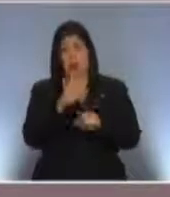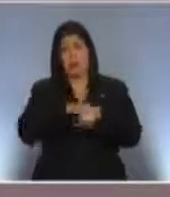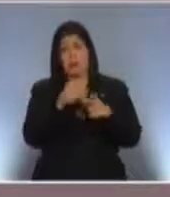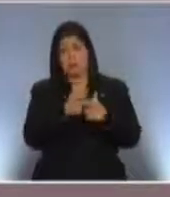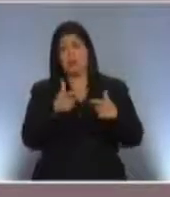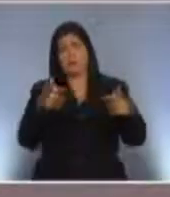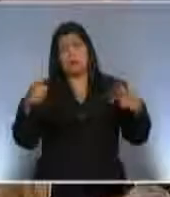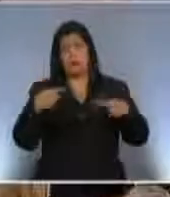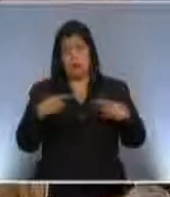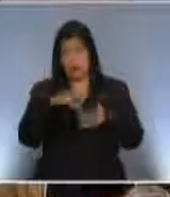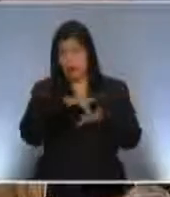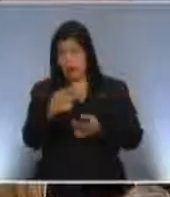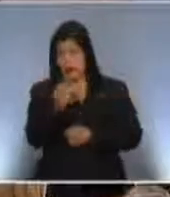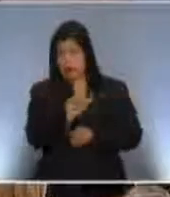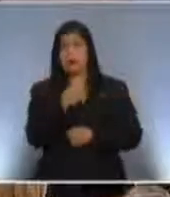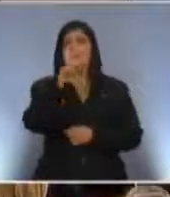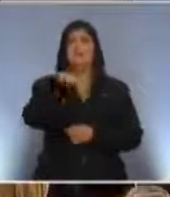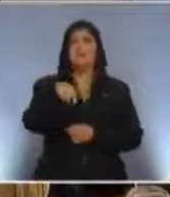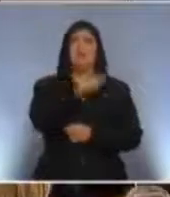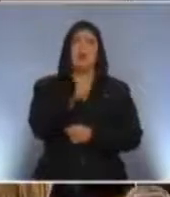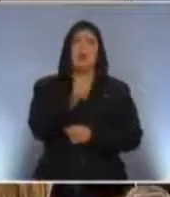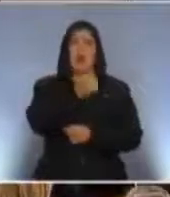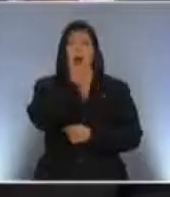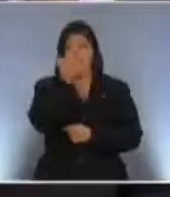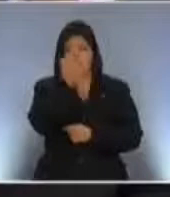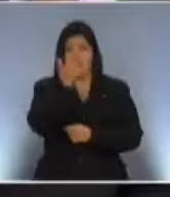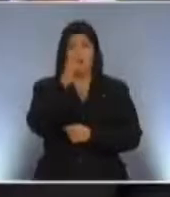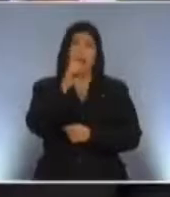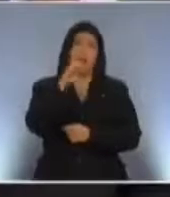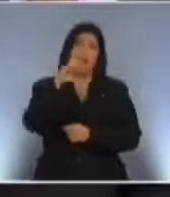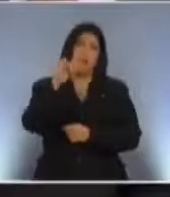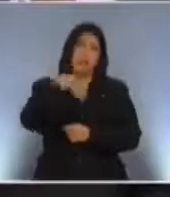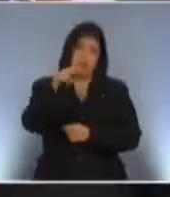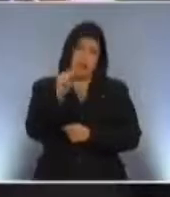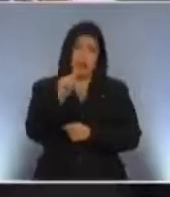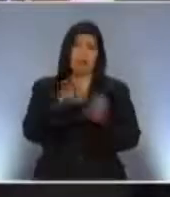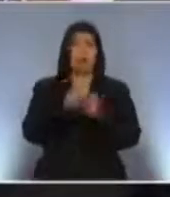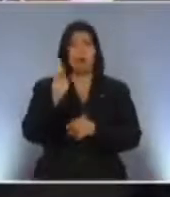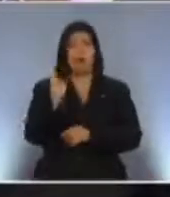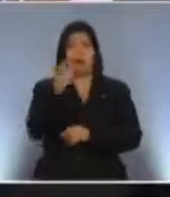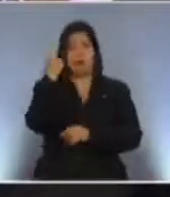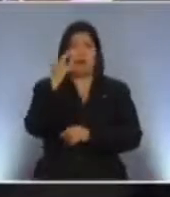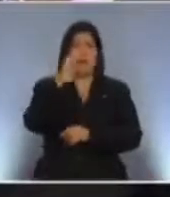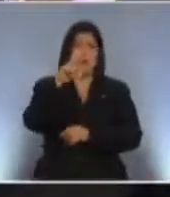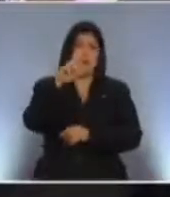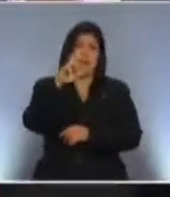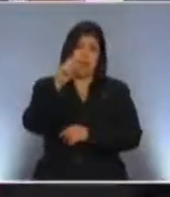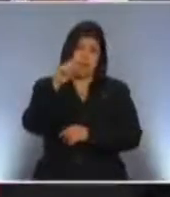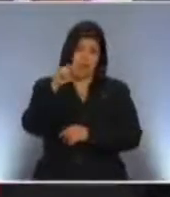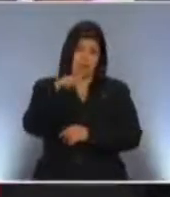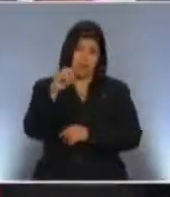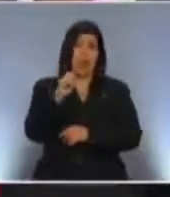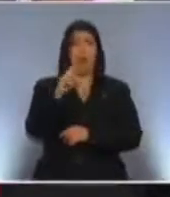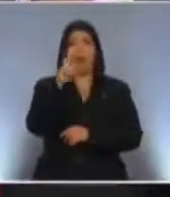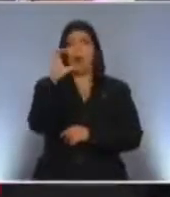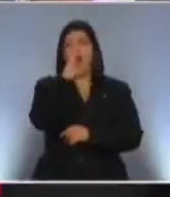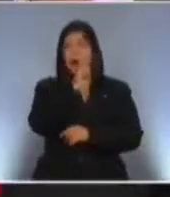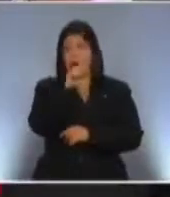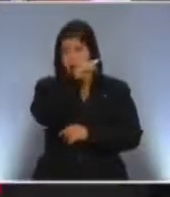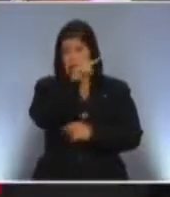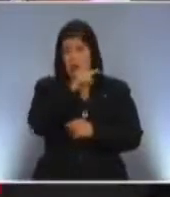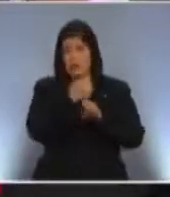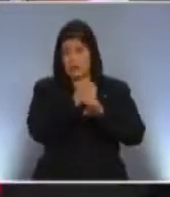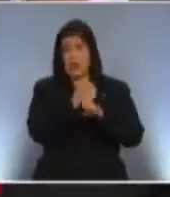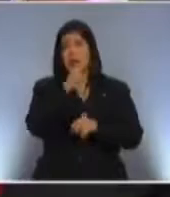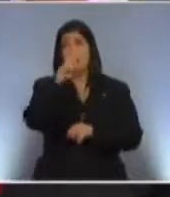ello, estudiantes talentosos como Erika de la Universidad Tecnológica El Retoño en Aguascalientes están cumpliendo